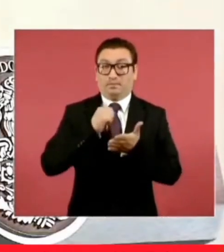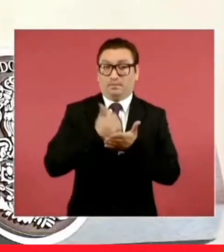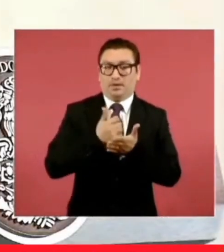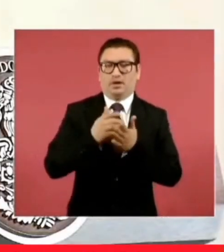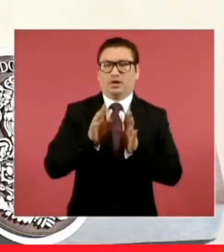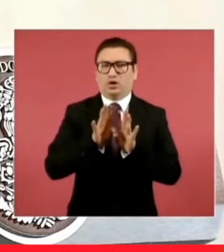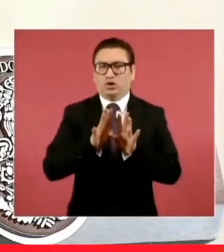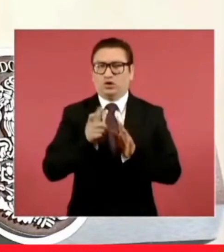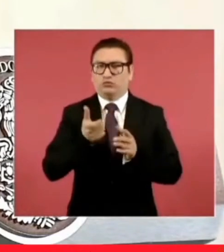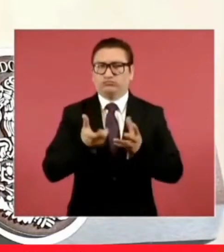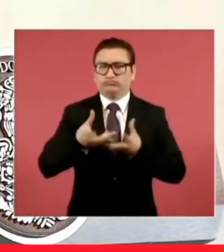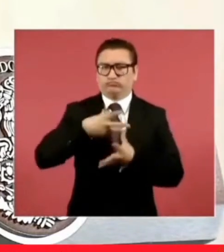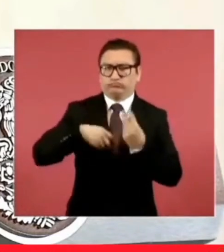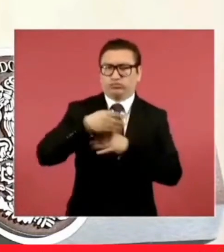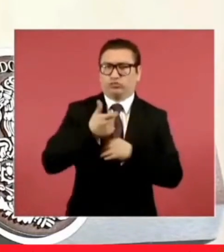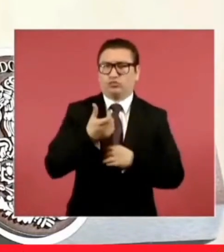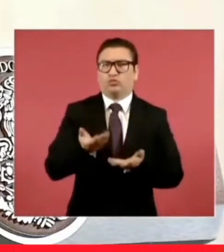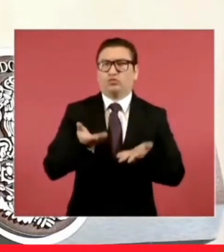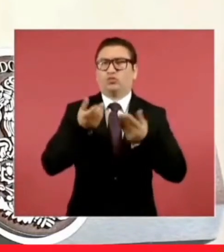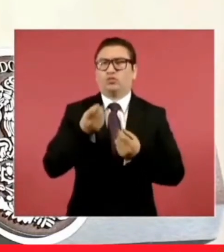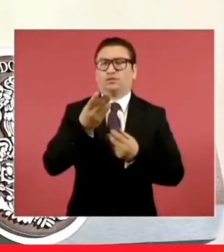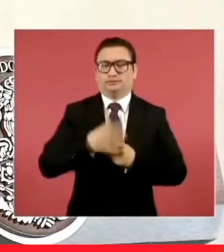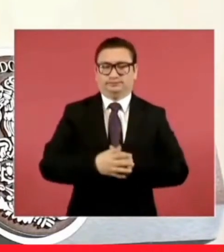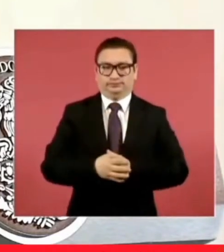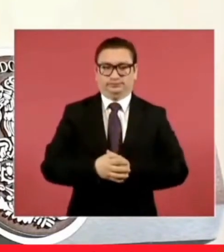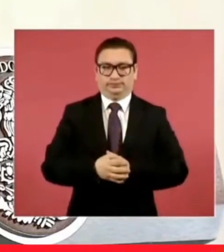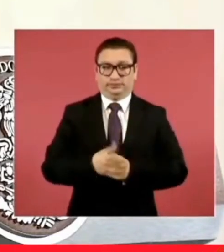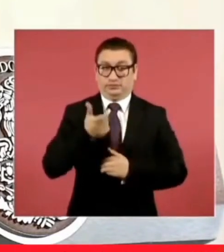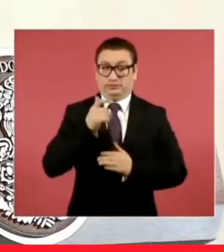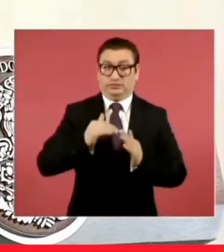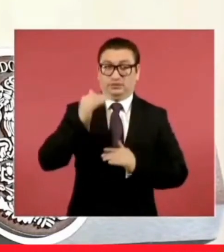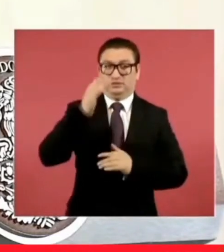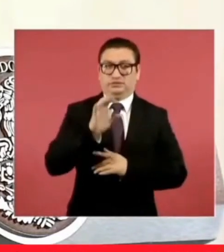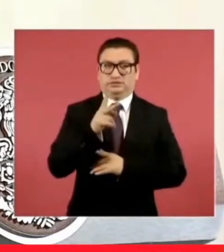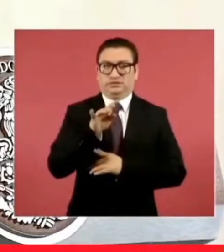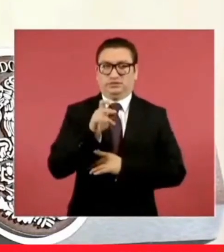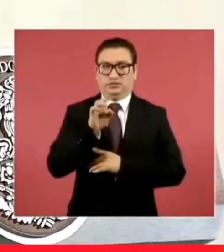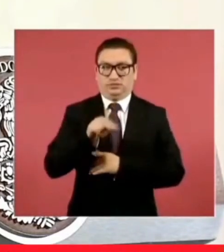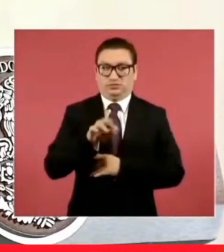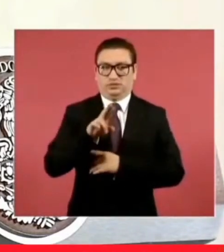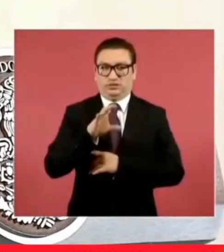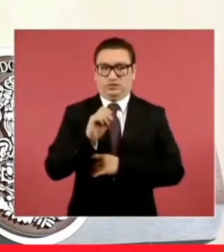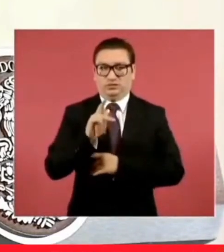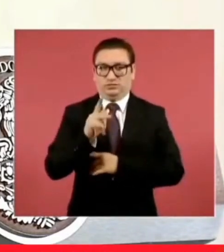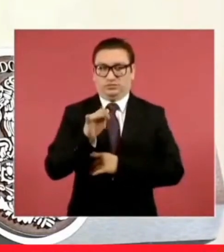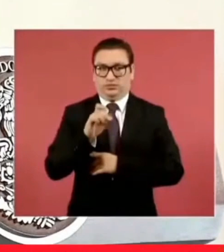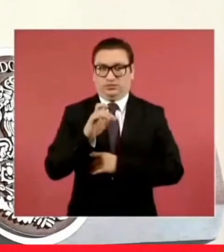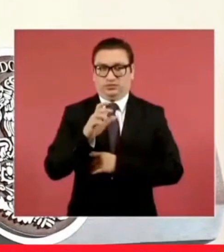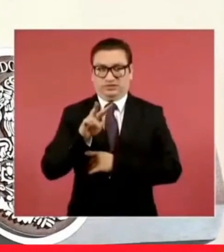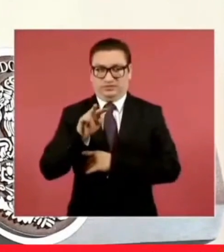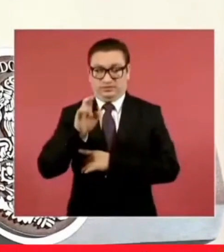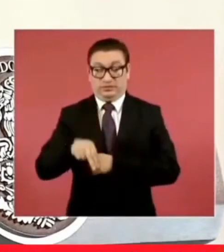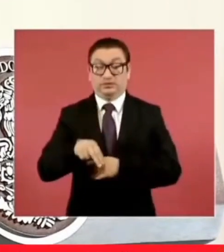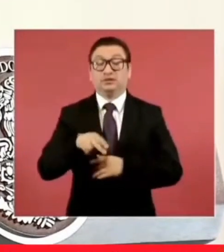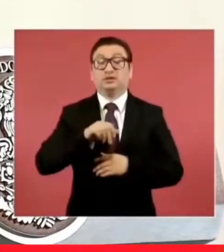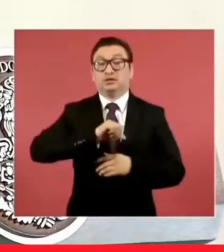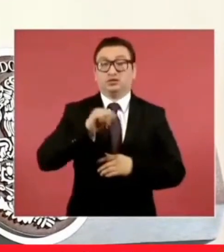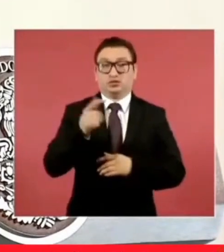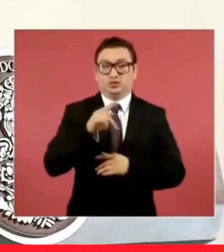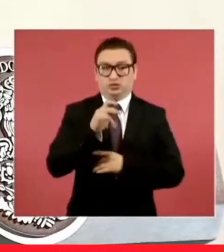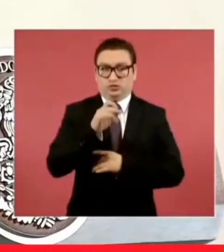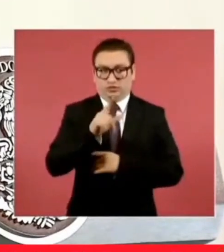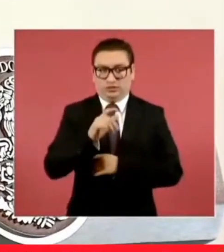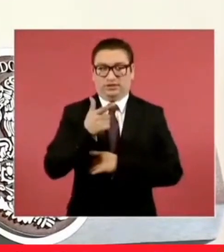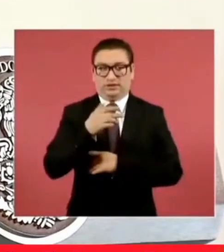indicadores de ganancia, tenemos con los más elevados a Chevron, Redco y Petro7 y a Total, ExxonMobil